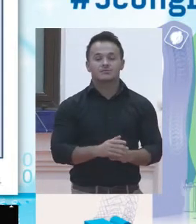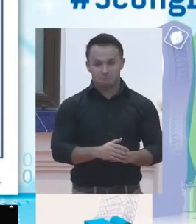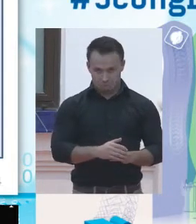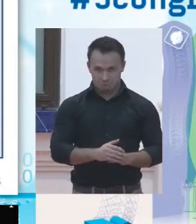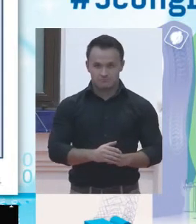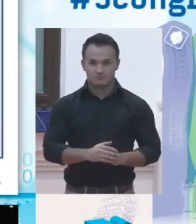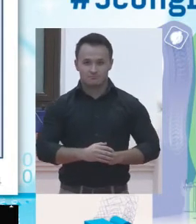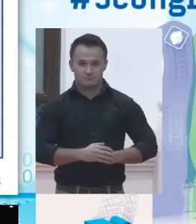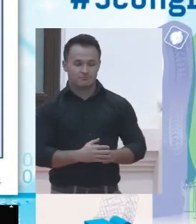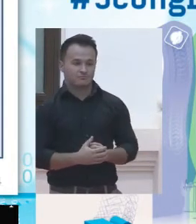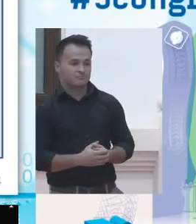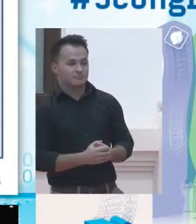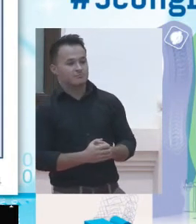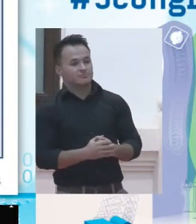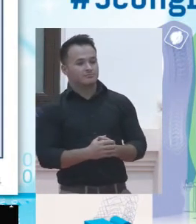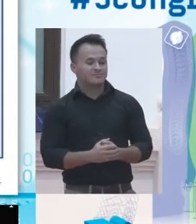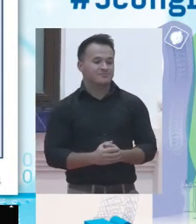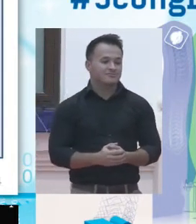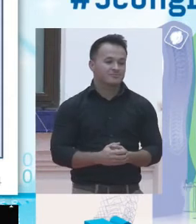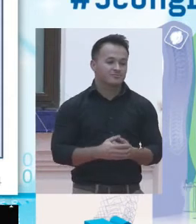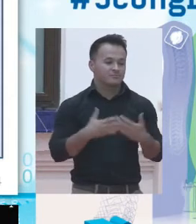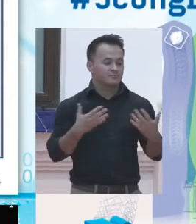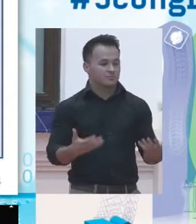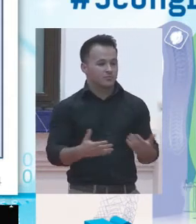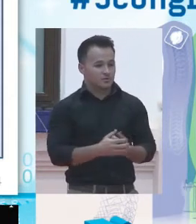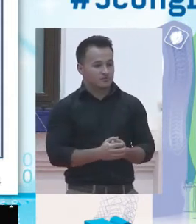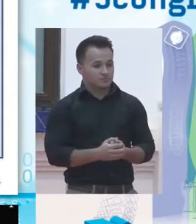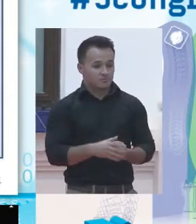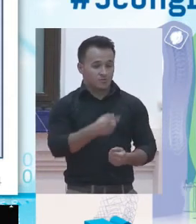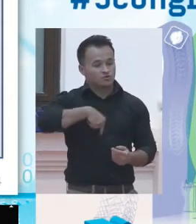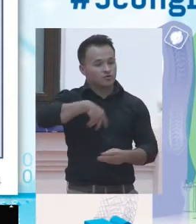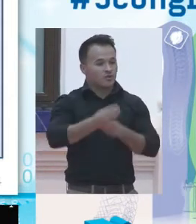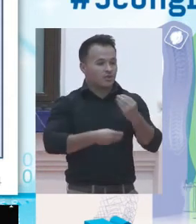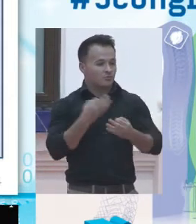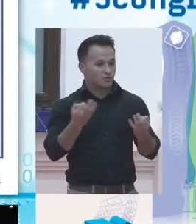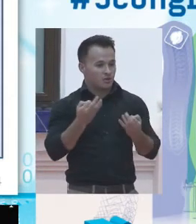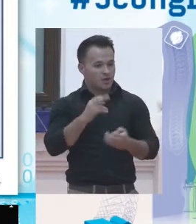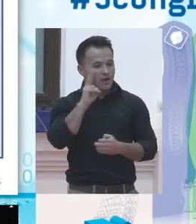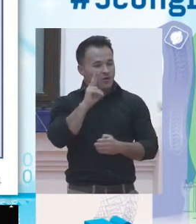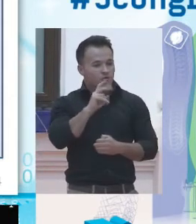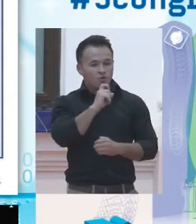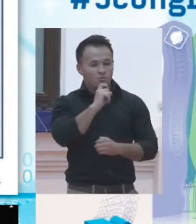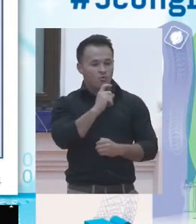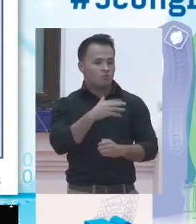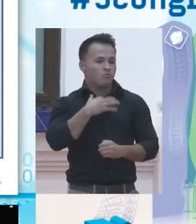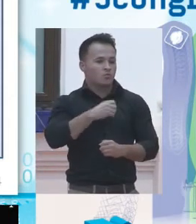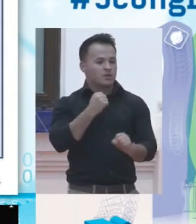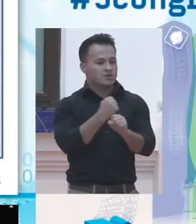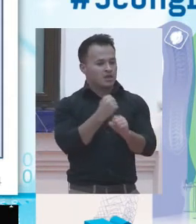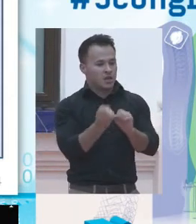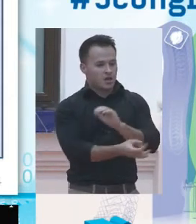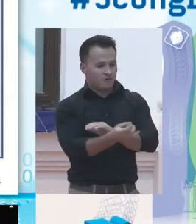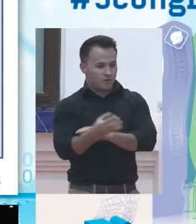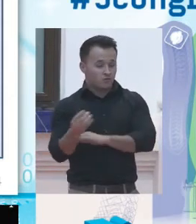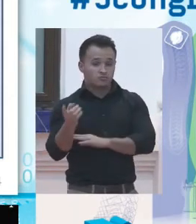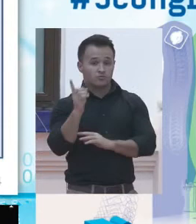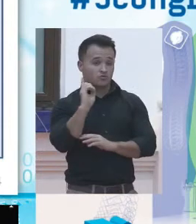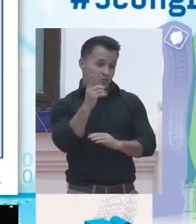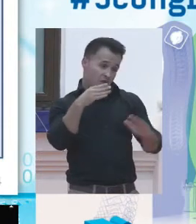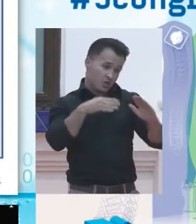diversos grados de discapacidad. Entonces, lo que hicimos fue ver cómo podíamos generar puestos de empleo que fueran no